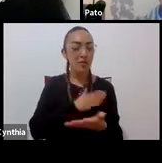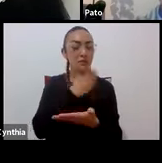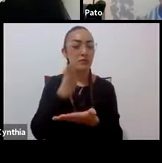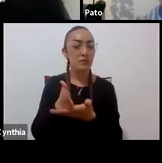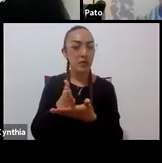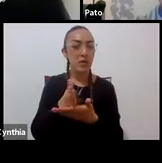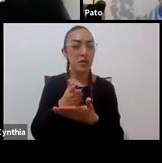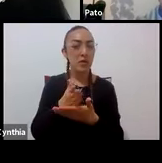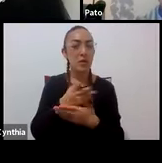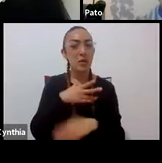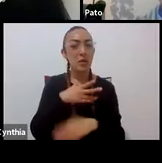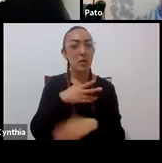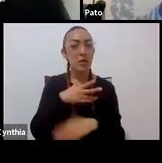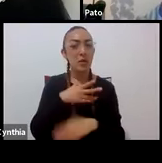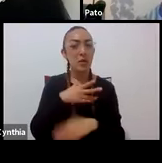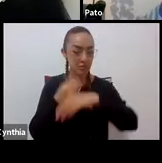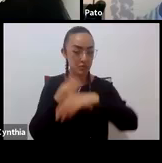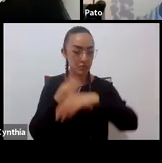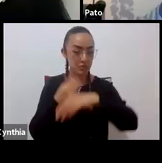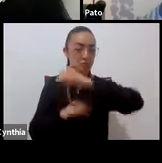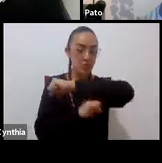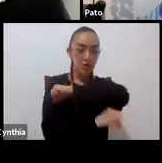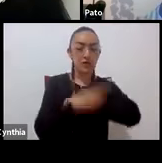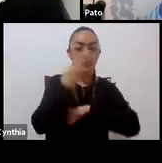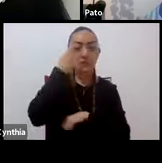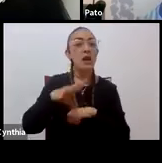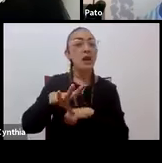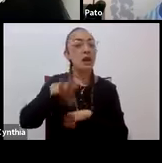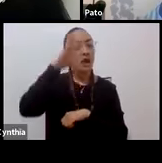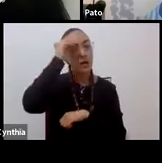Zapata. Y pues con su piel